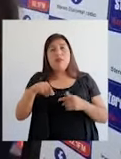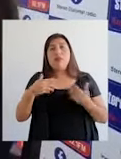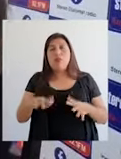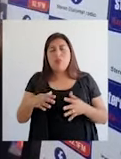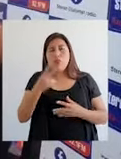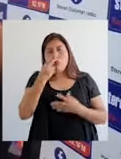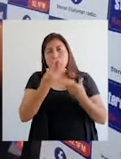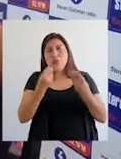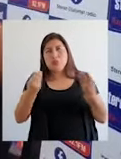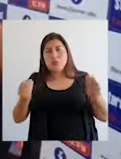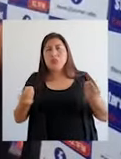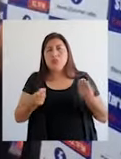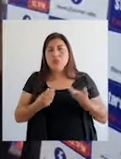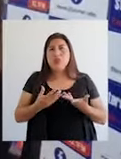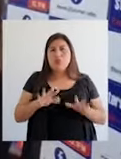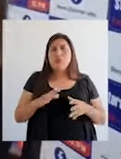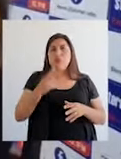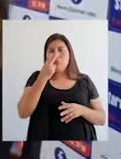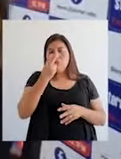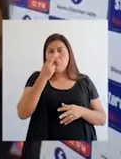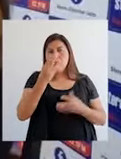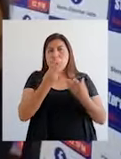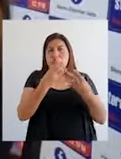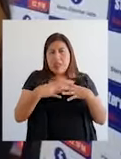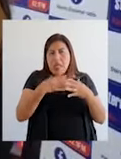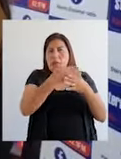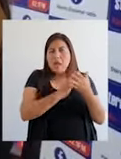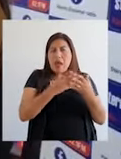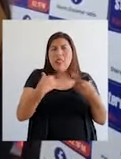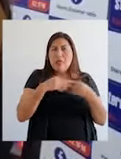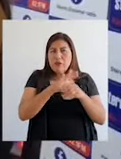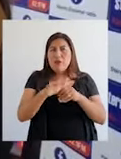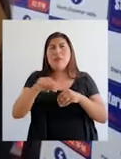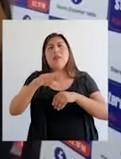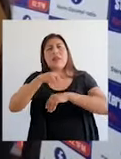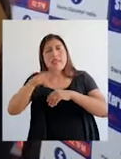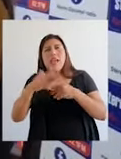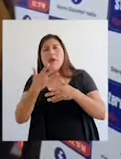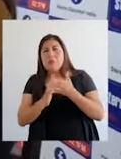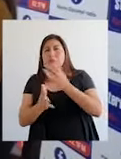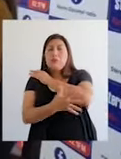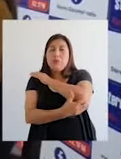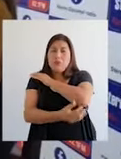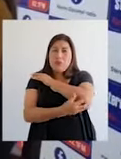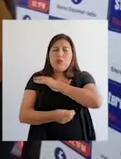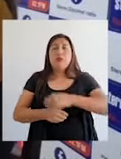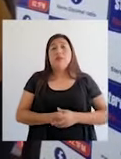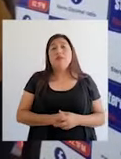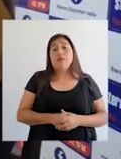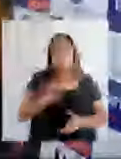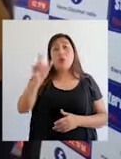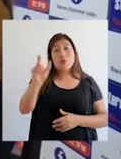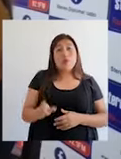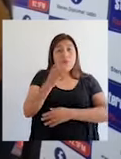recursos, por ejemplo como el canon minero, aún así hay regiones muy pobres en el país, ¿no? En la región. El tema está en que